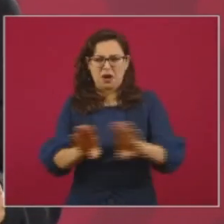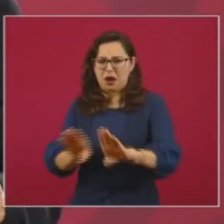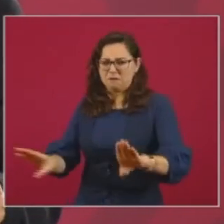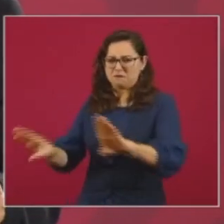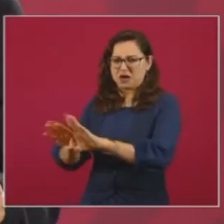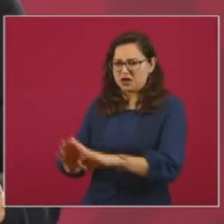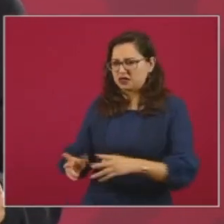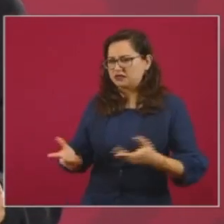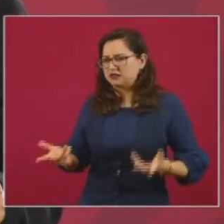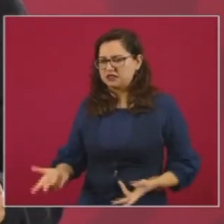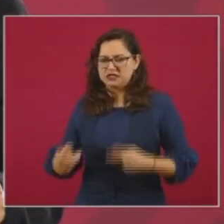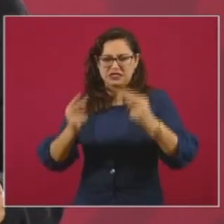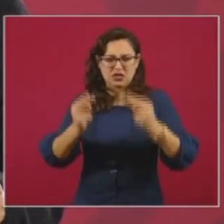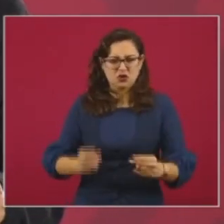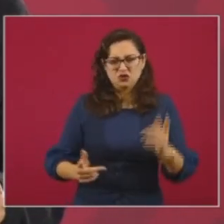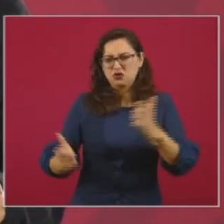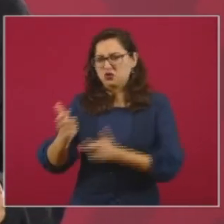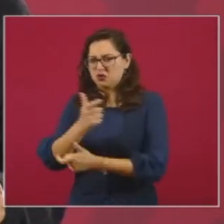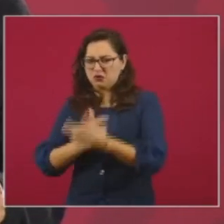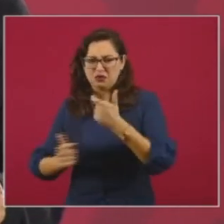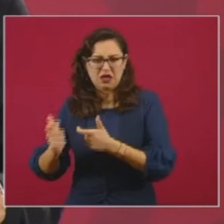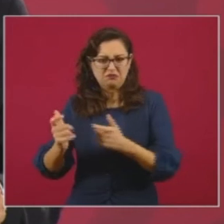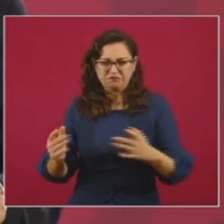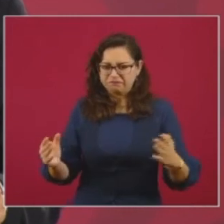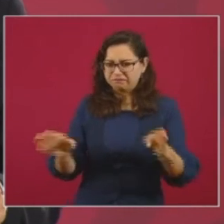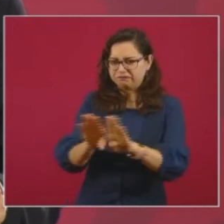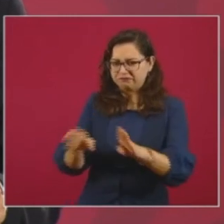económica, comercial,